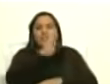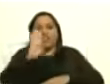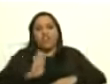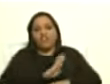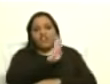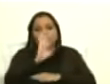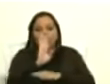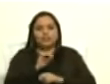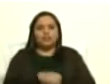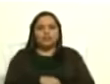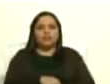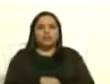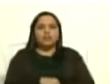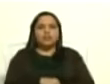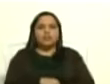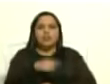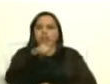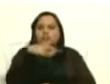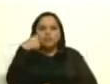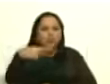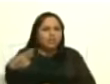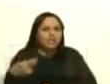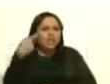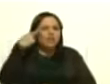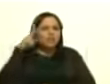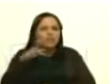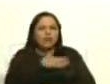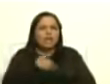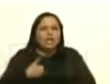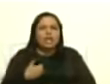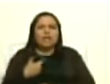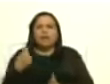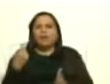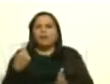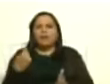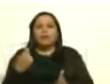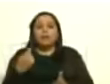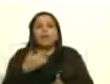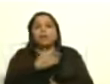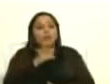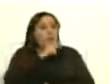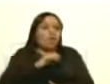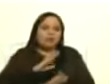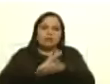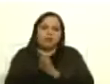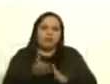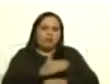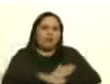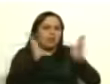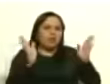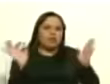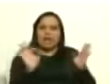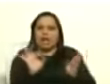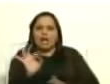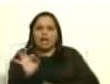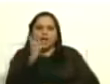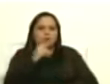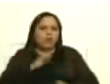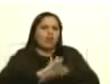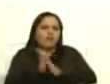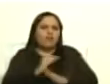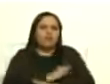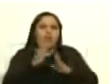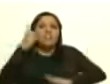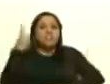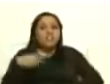es otra cosa más que una política de chantaje y extorsión. No es que levantaron las sanciones, no es que levantaron el bloqueo como están